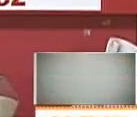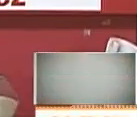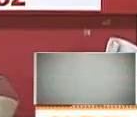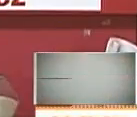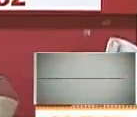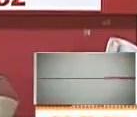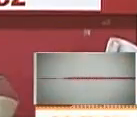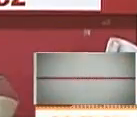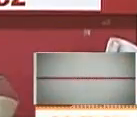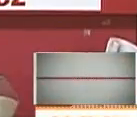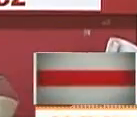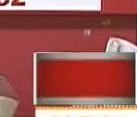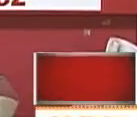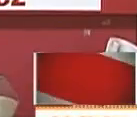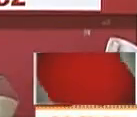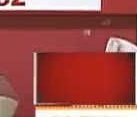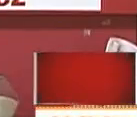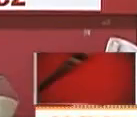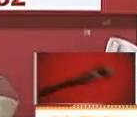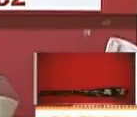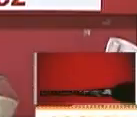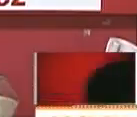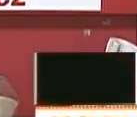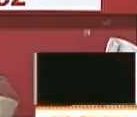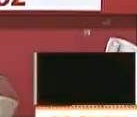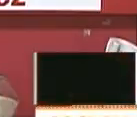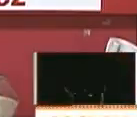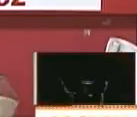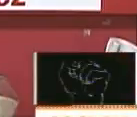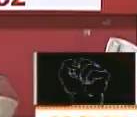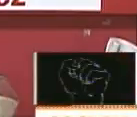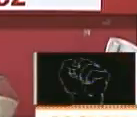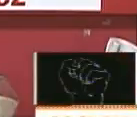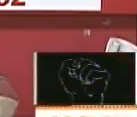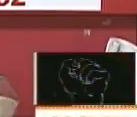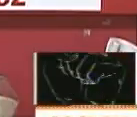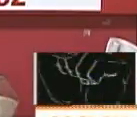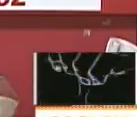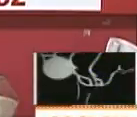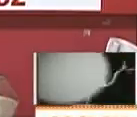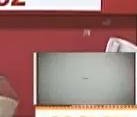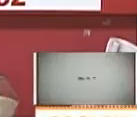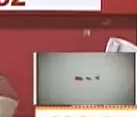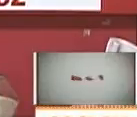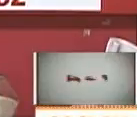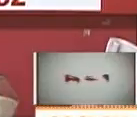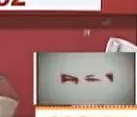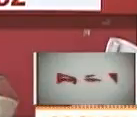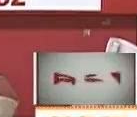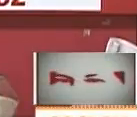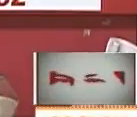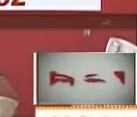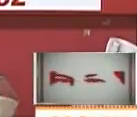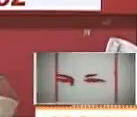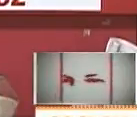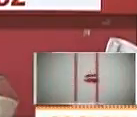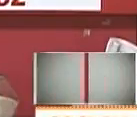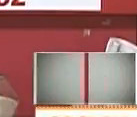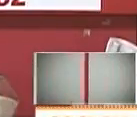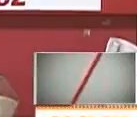señaló, comillas, no deben circular videos manipulados para el beneficio de los grupos impunes.